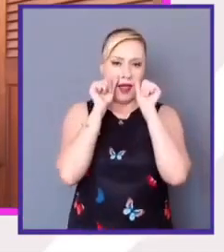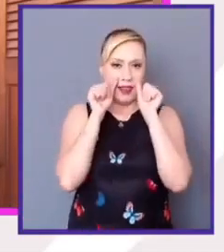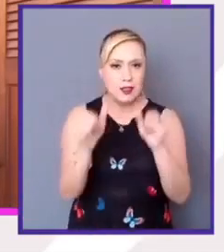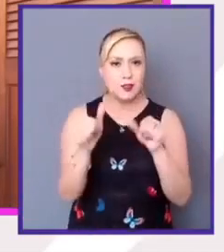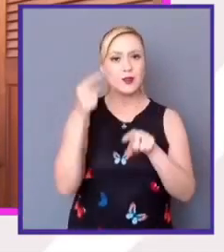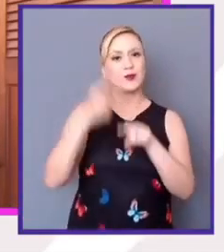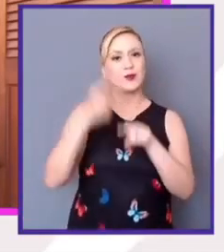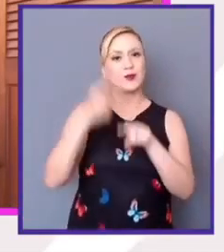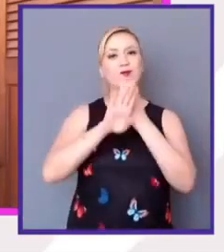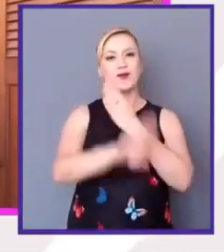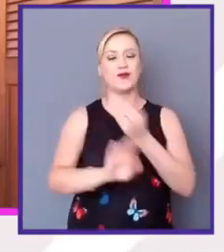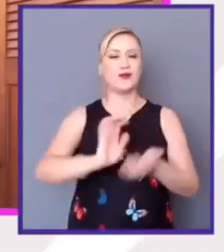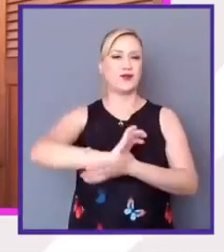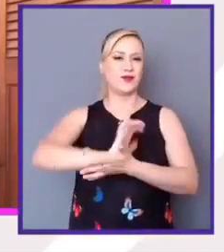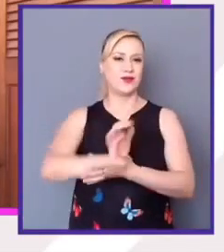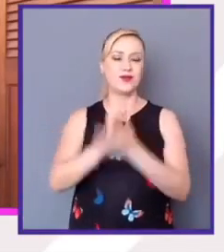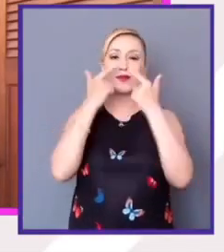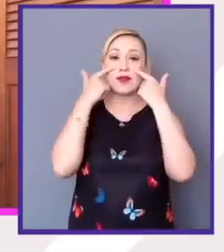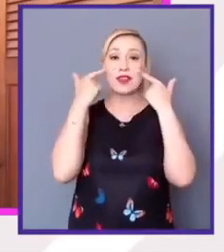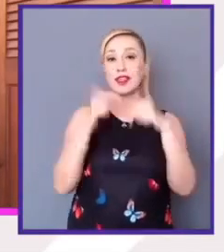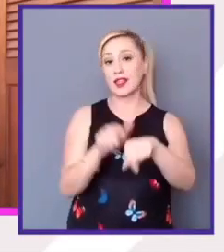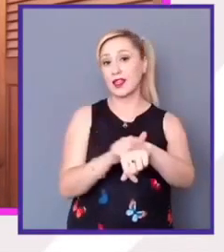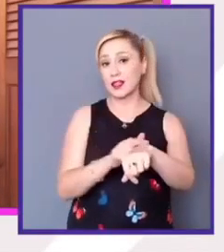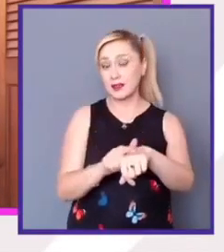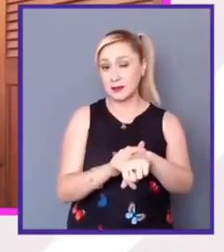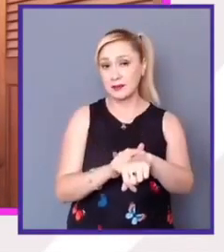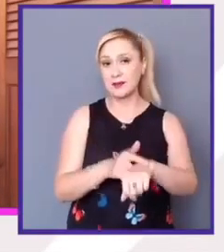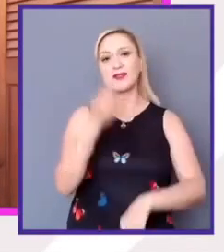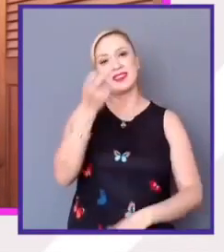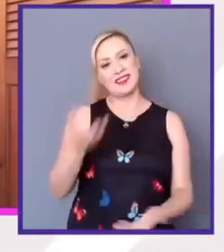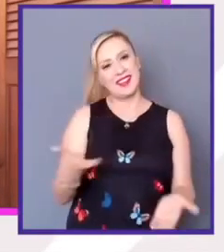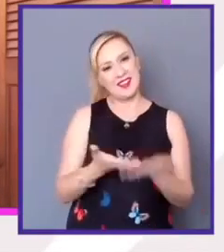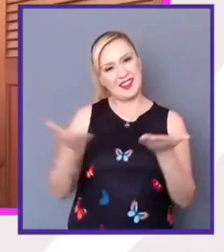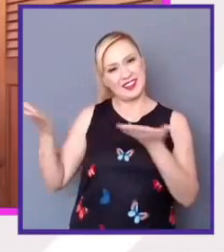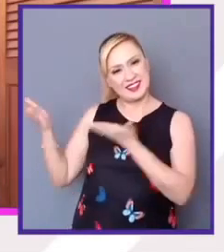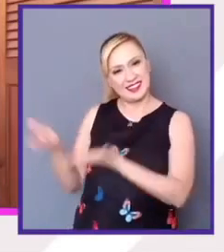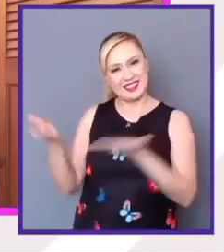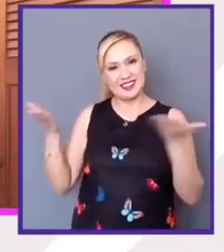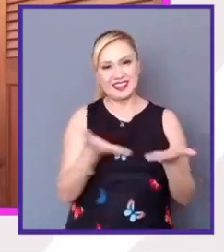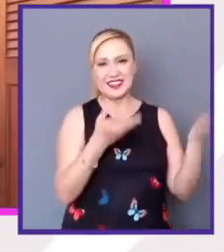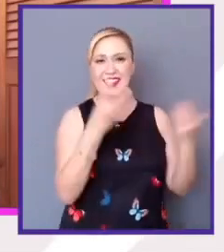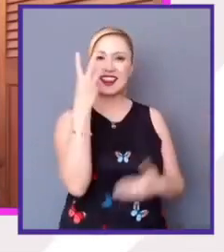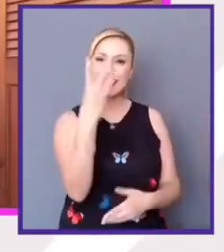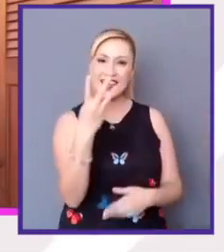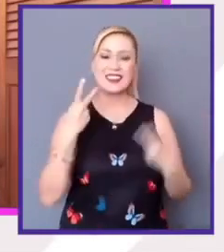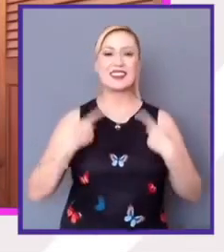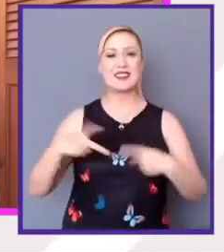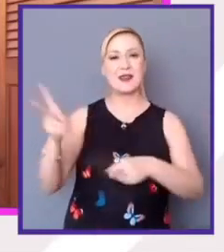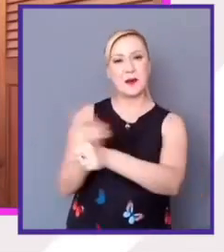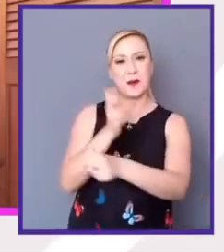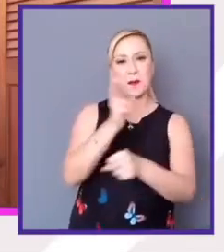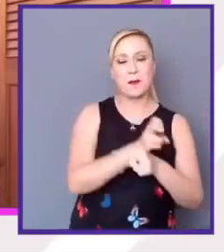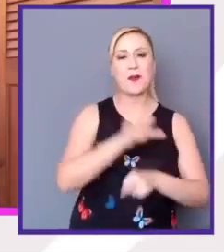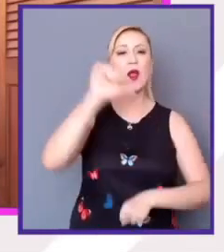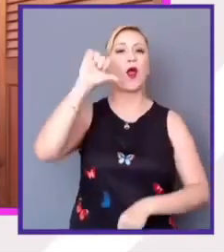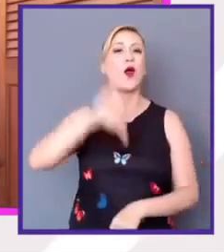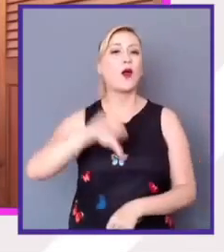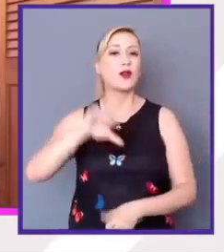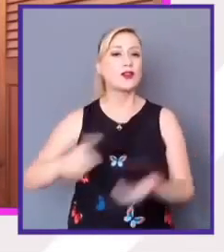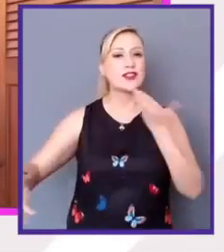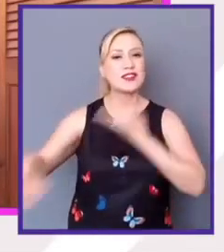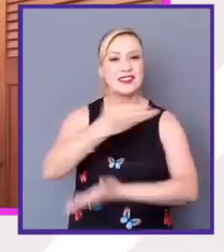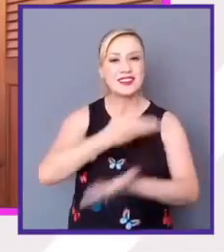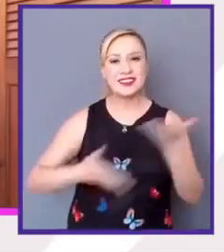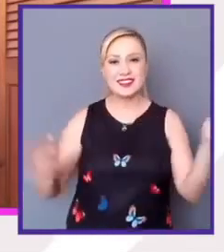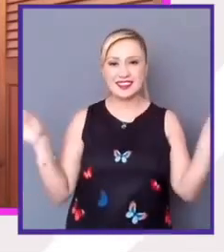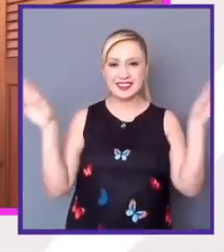de la discriminación racial. Así pues, les presento a las 3 personas invitadas el día de hoy que estarán compartiendo con el auditorio